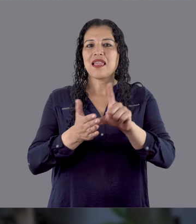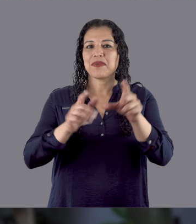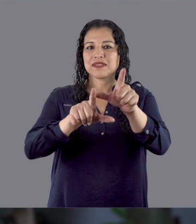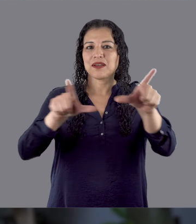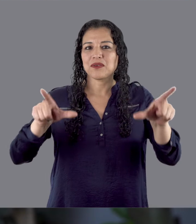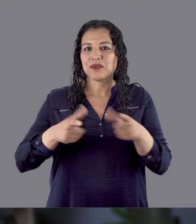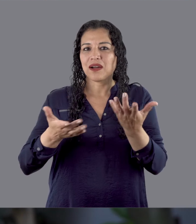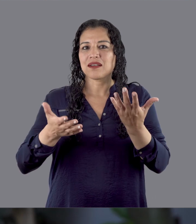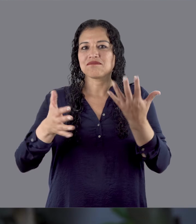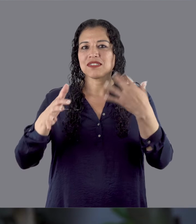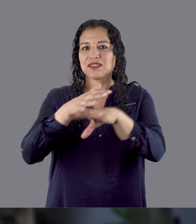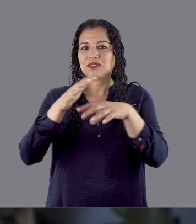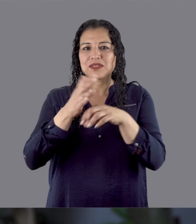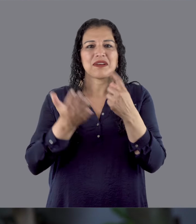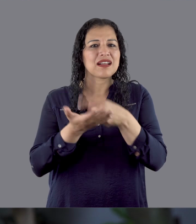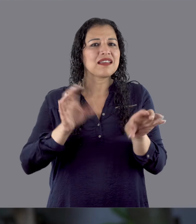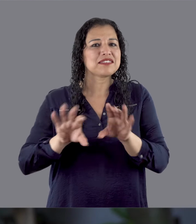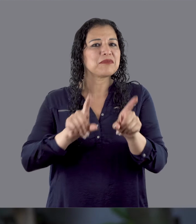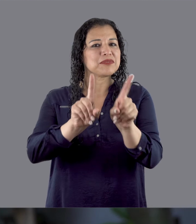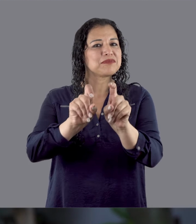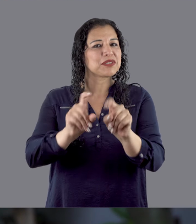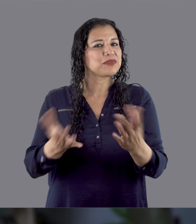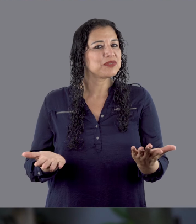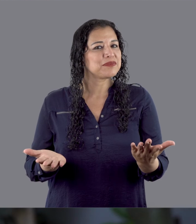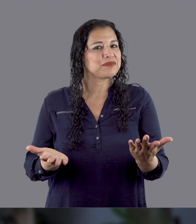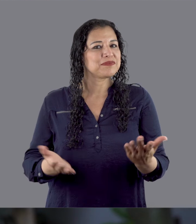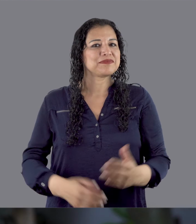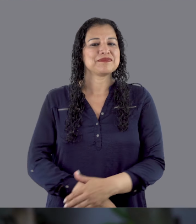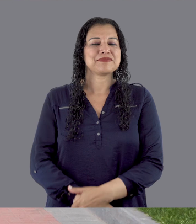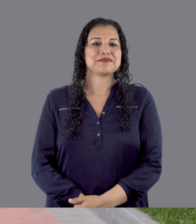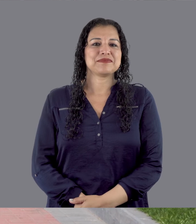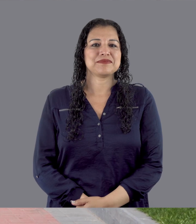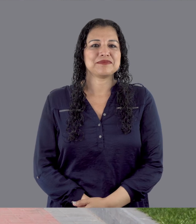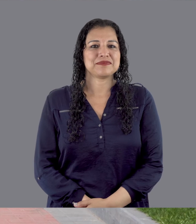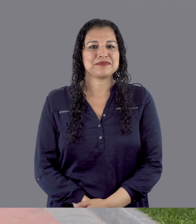¿Qué estamos haciendo para que Lima sea una ciudad más inclusiva?